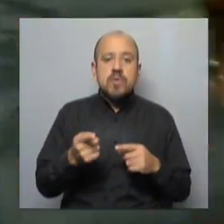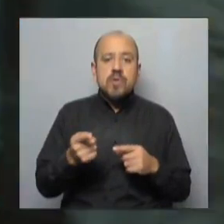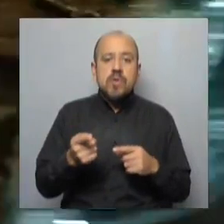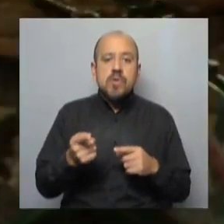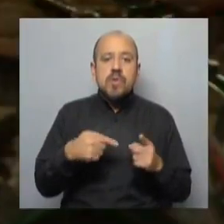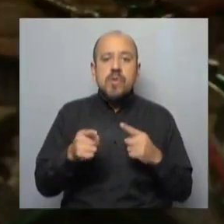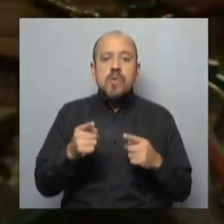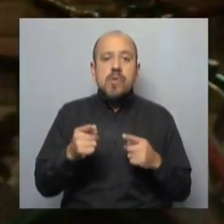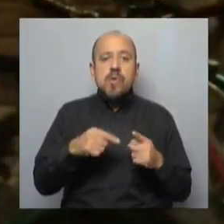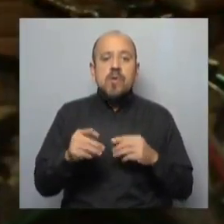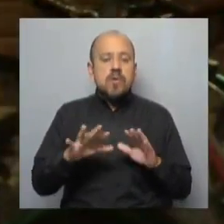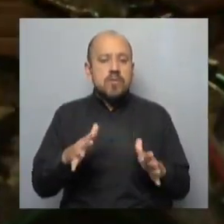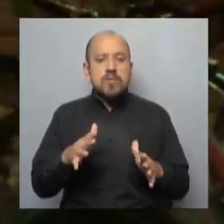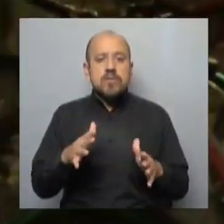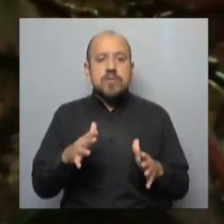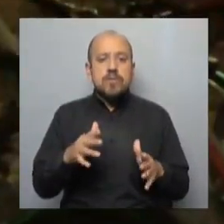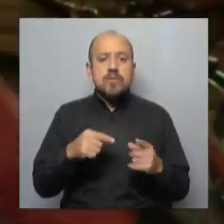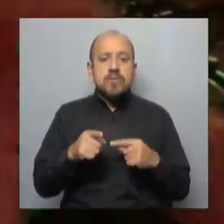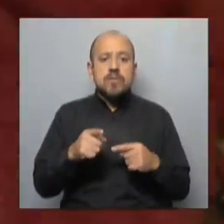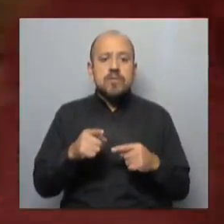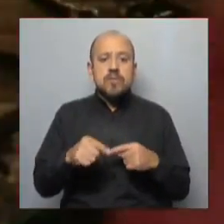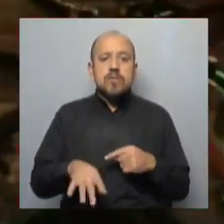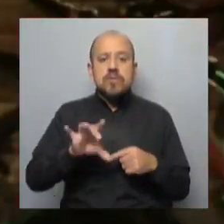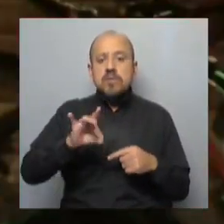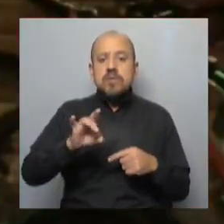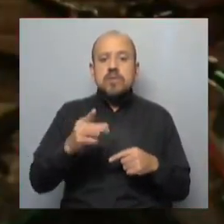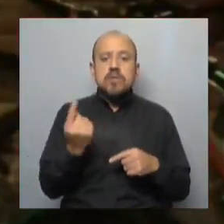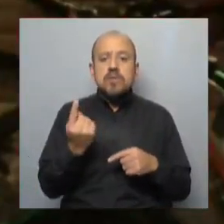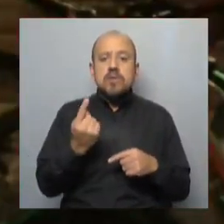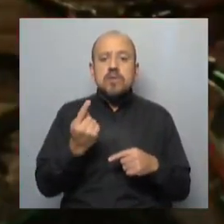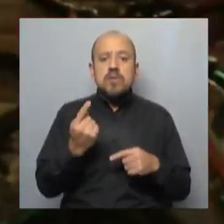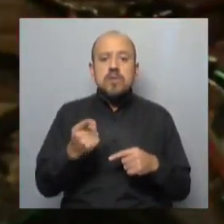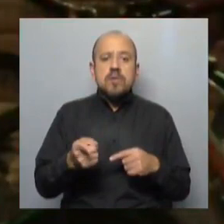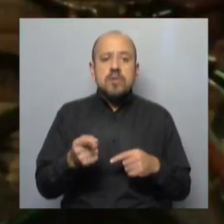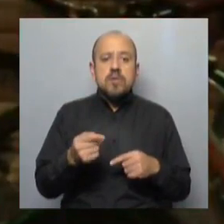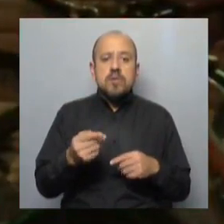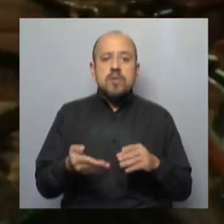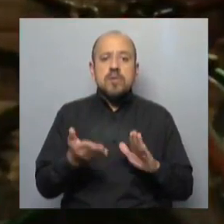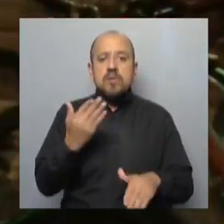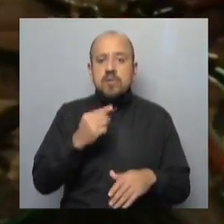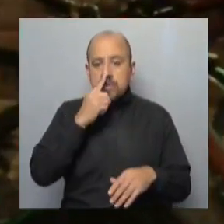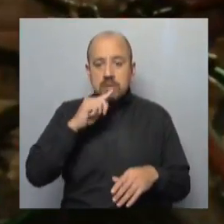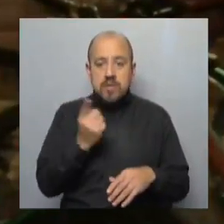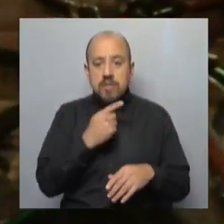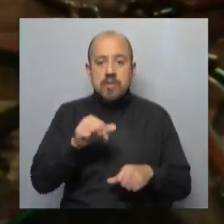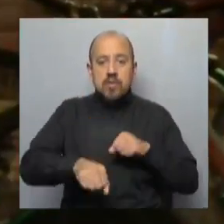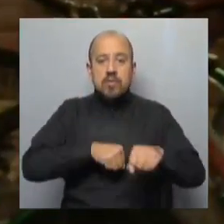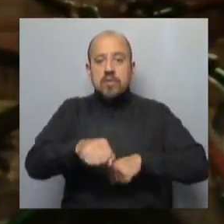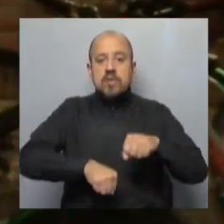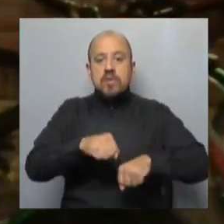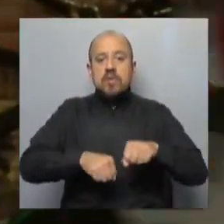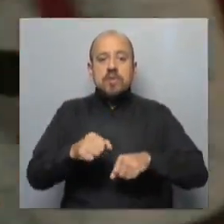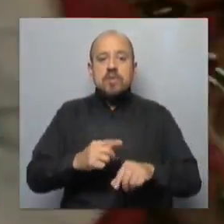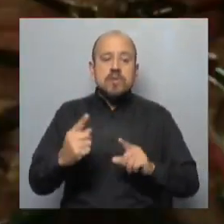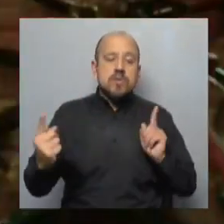proyecto promedio digamos el de lleva bastante 15 minutos vamos a es mucho más rápido andar en bicicleta en trayectos